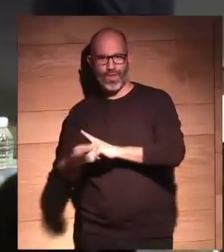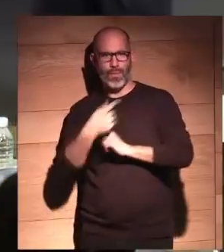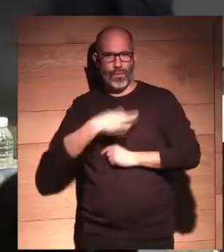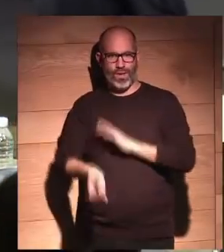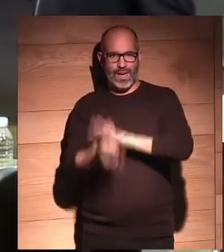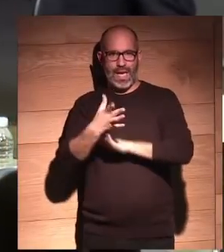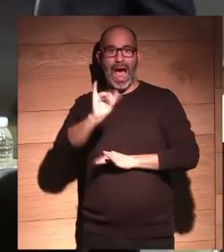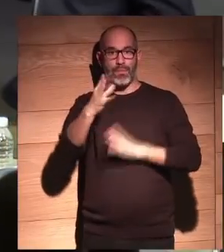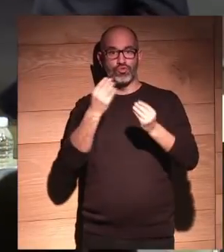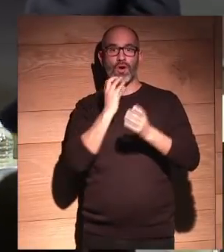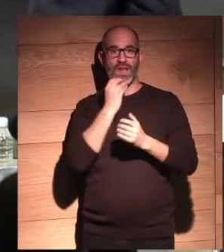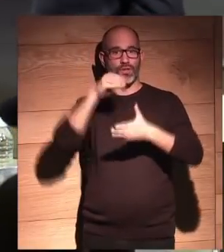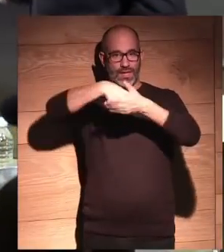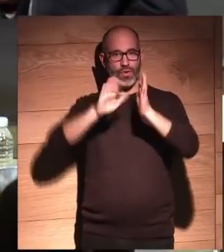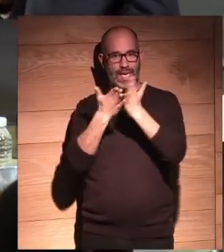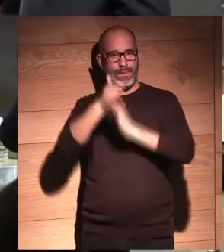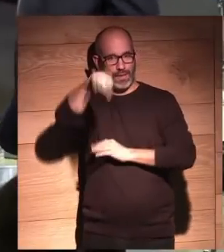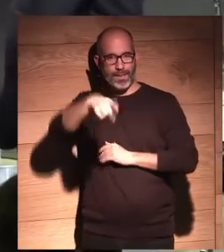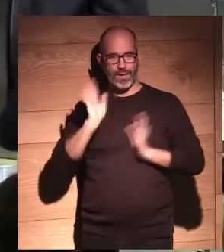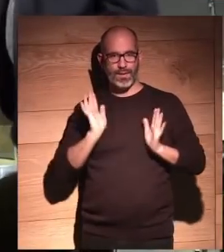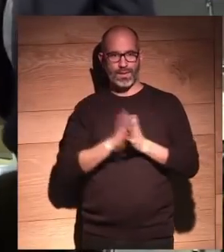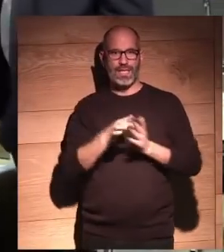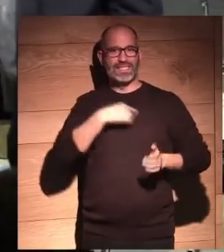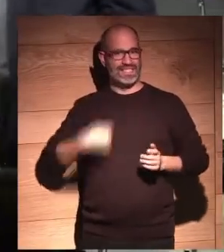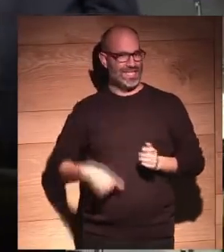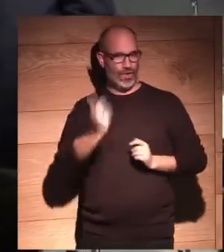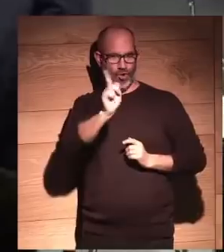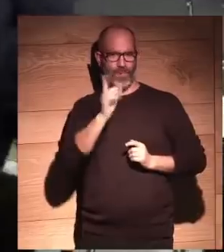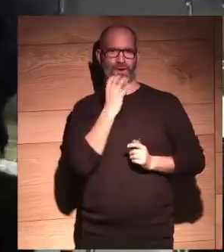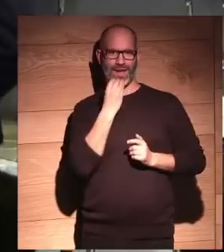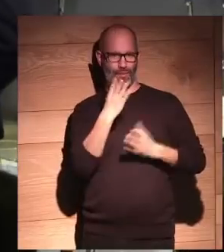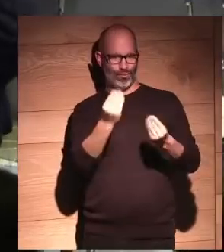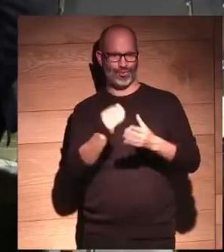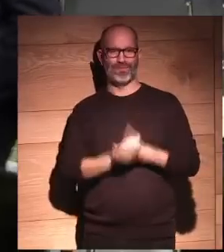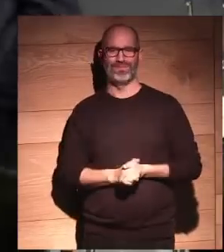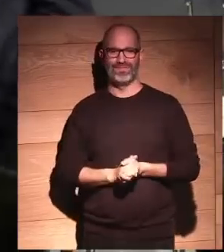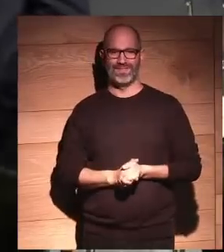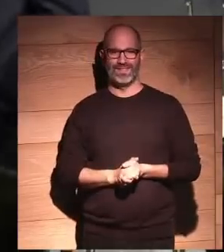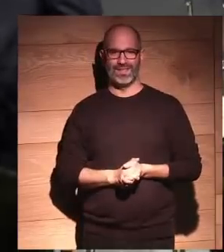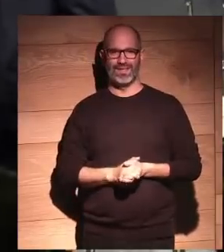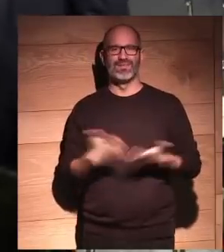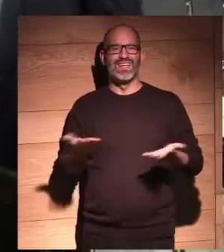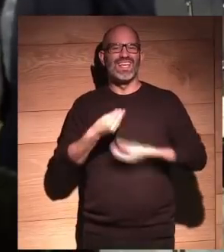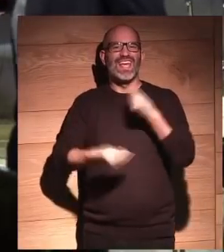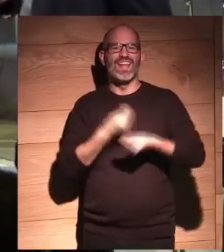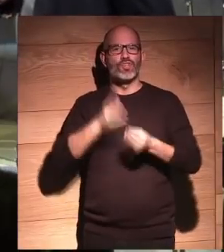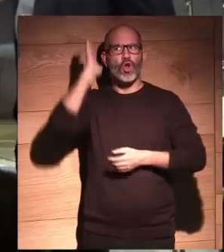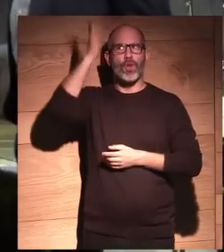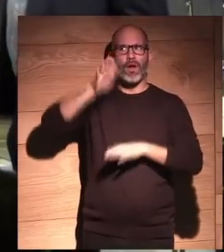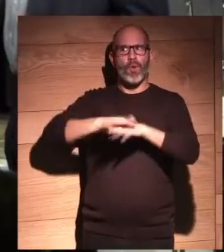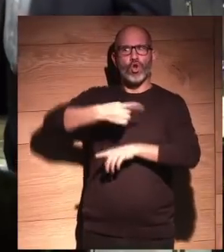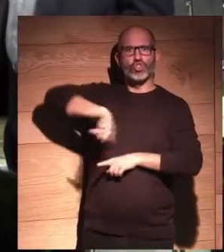de griego. Hay mucho griego en el libro también, ¿eh? Sí, lo sé. Sí. Chinos no hay, pero griegos hay muchos. Por cierto, ¿qué han hecho los romanos por